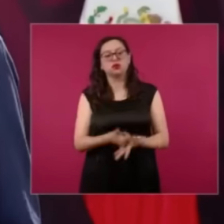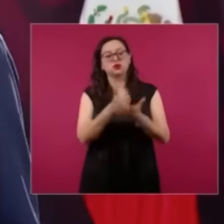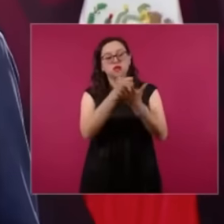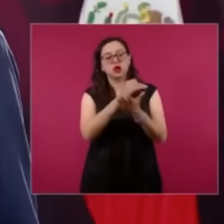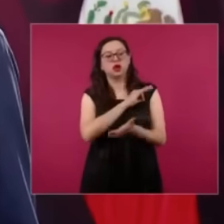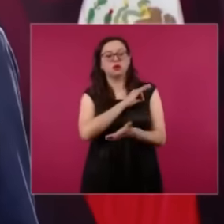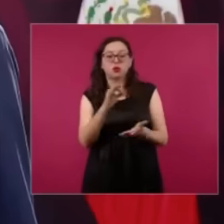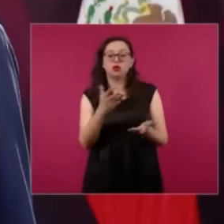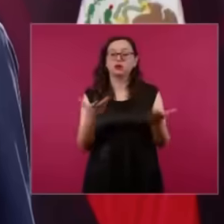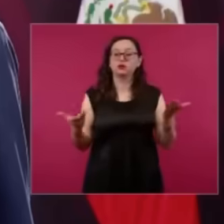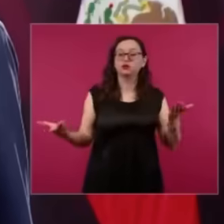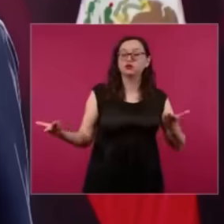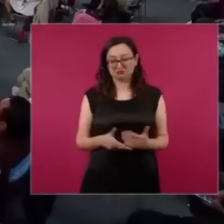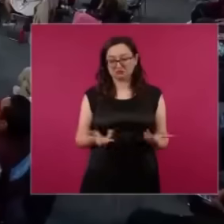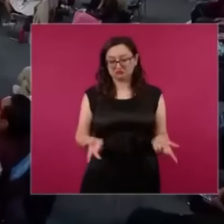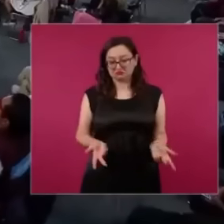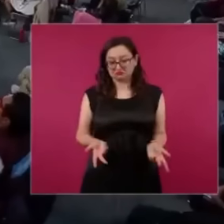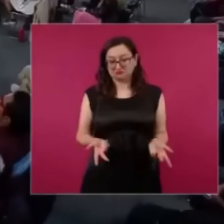Biden.